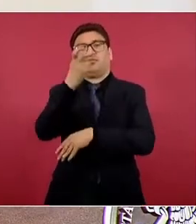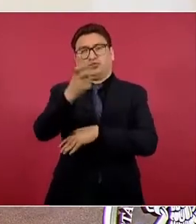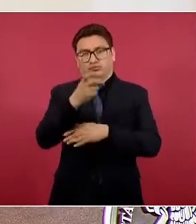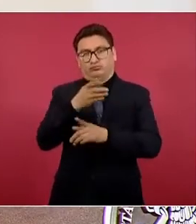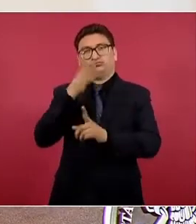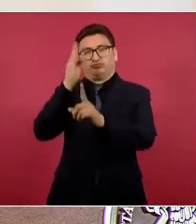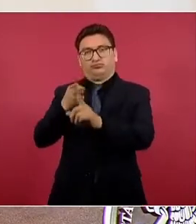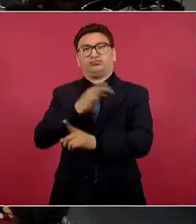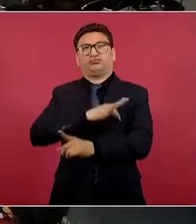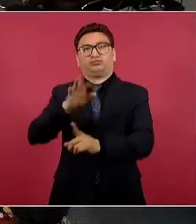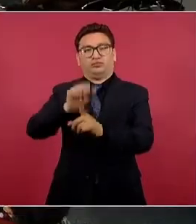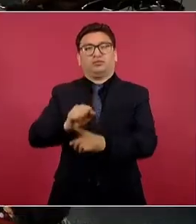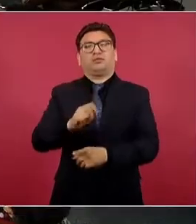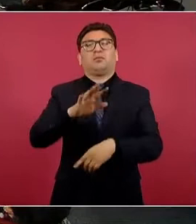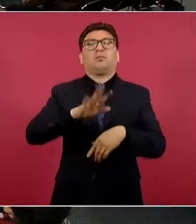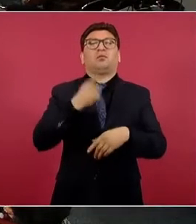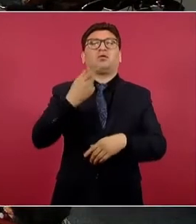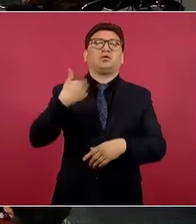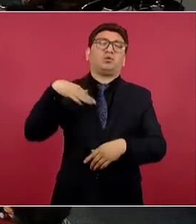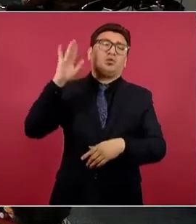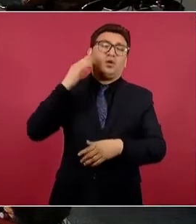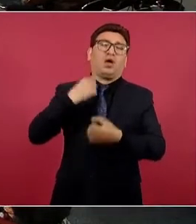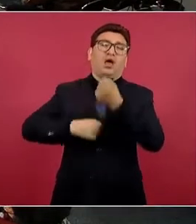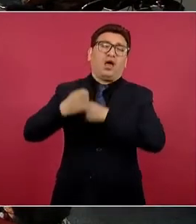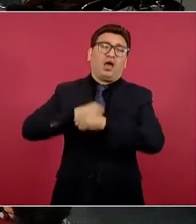que fue mucho tiempo